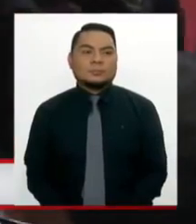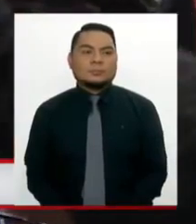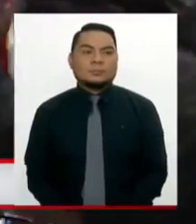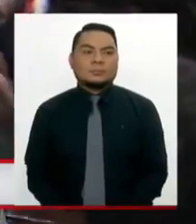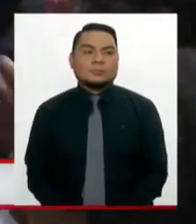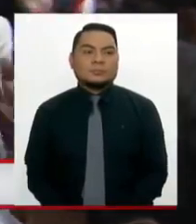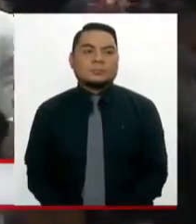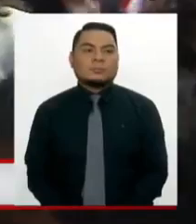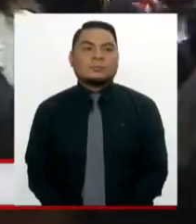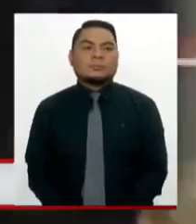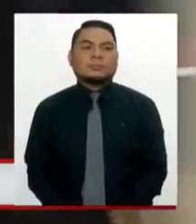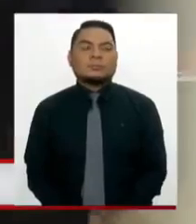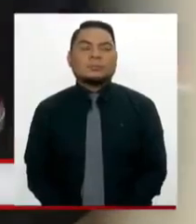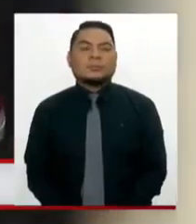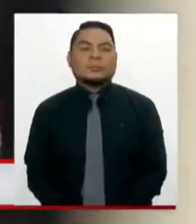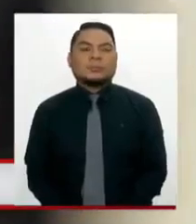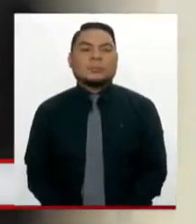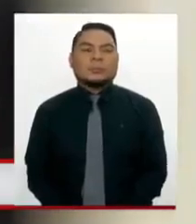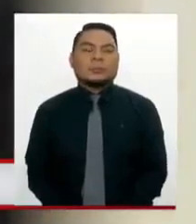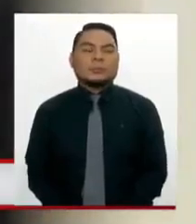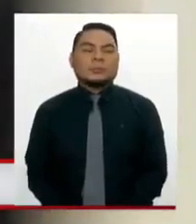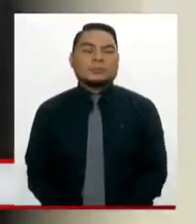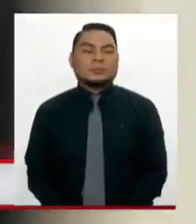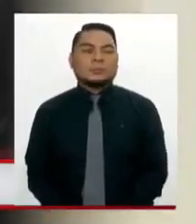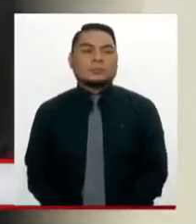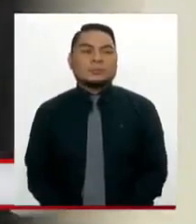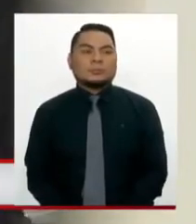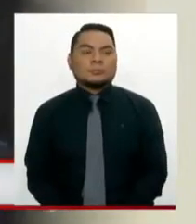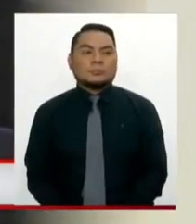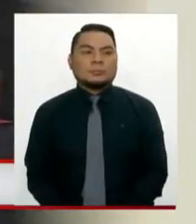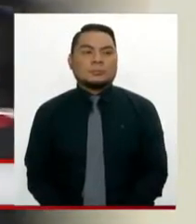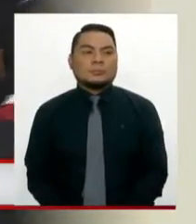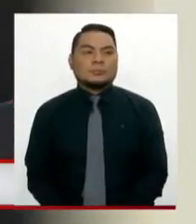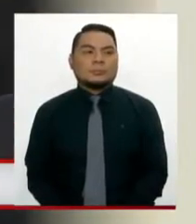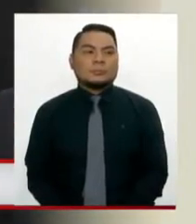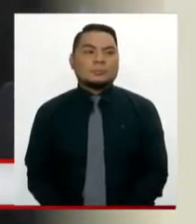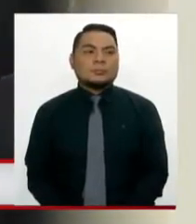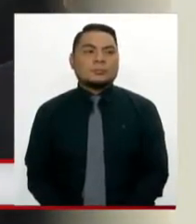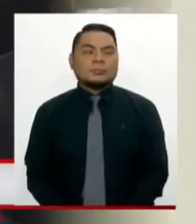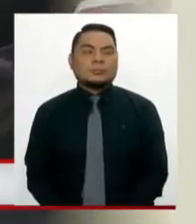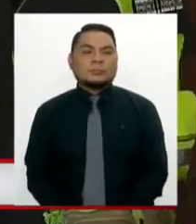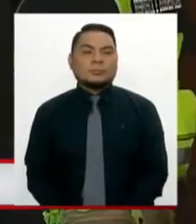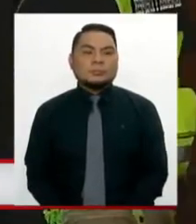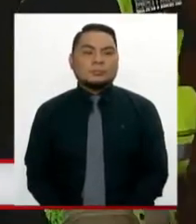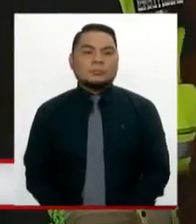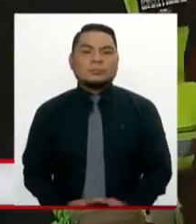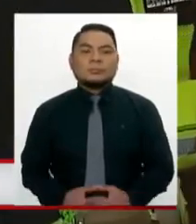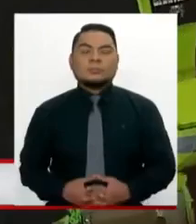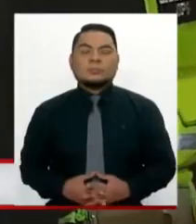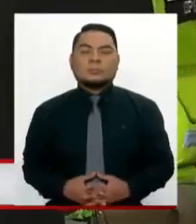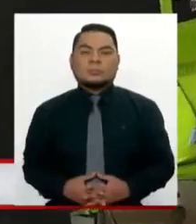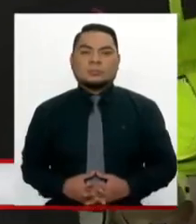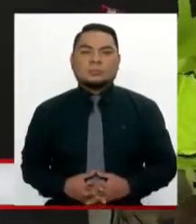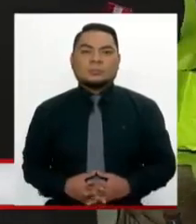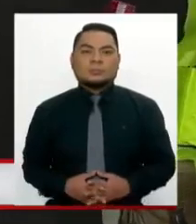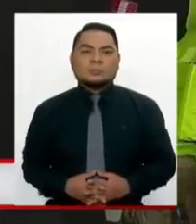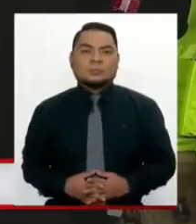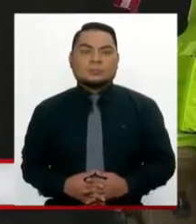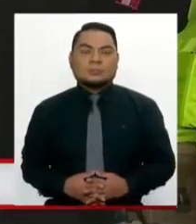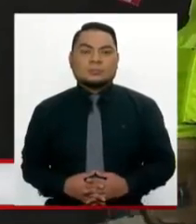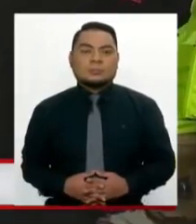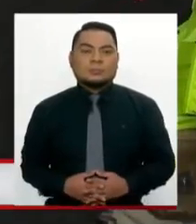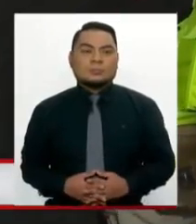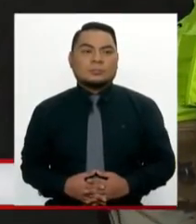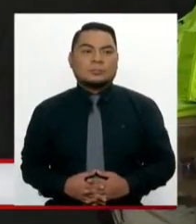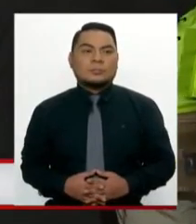espalda desde sus curules y esta situación fue observada, ¿no?, desde las galerías, no solo por